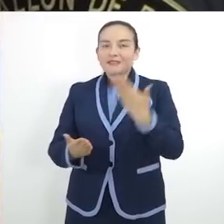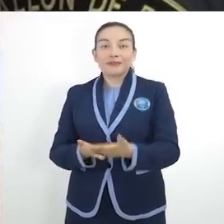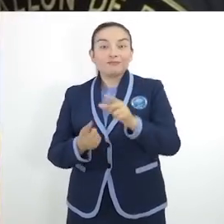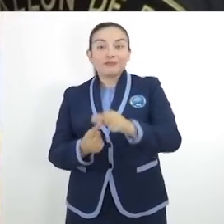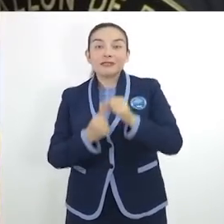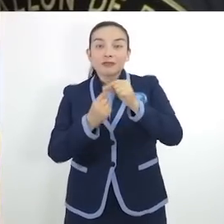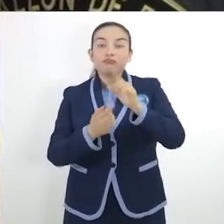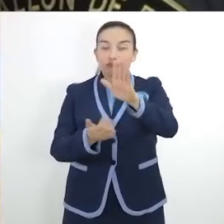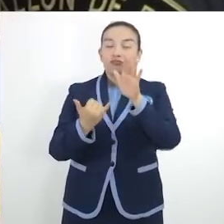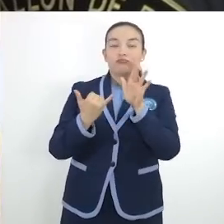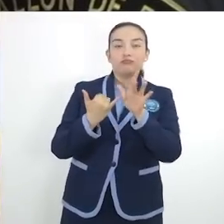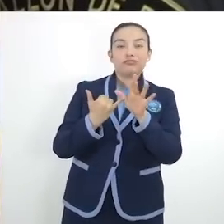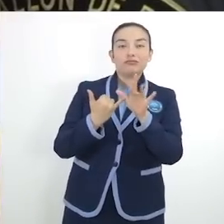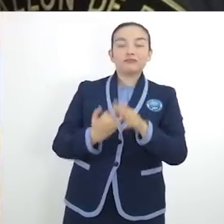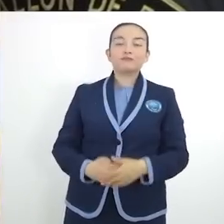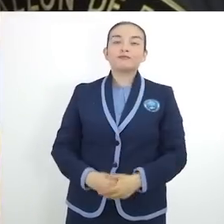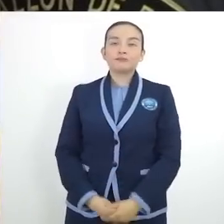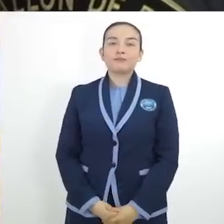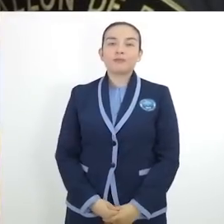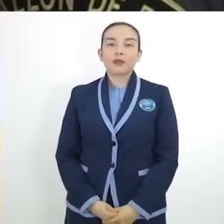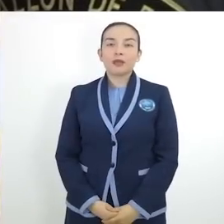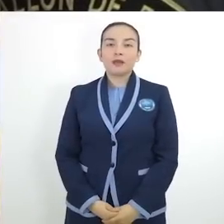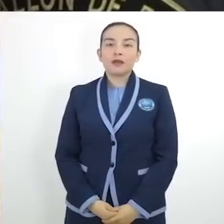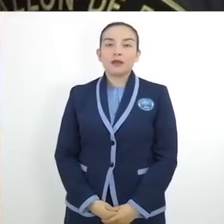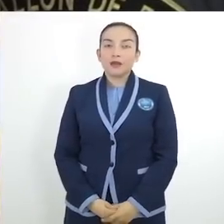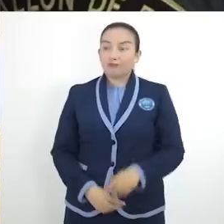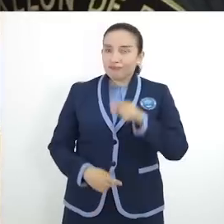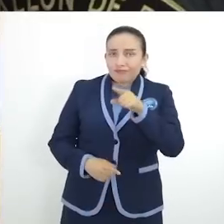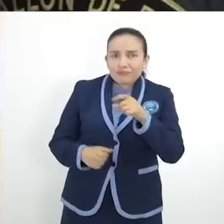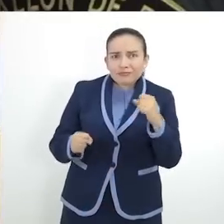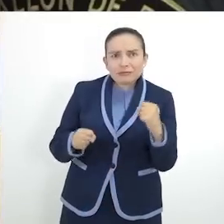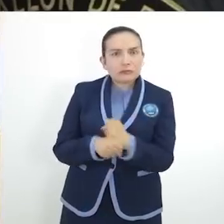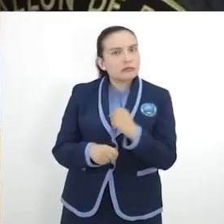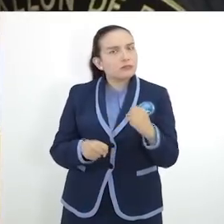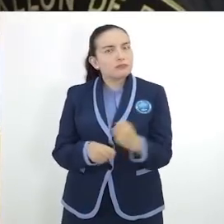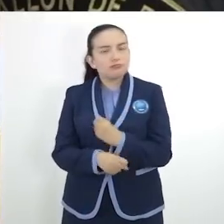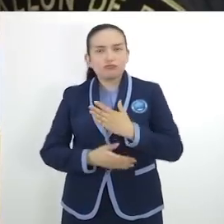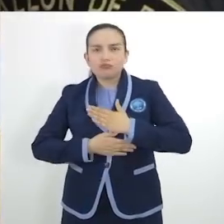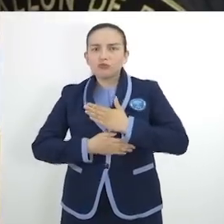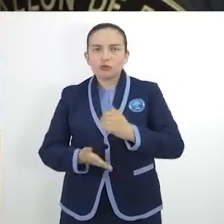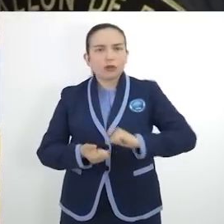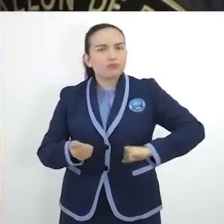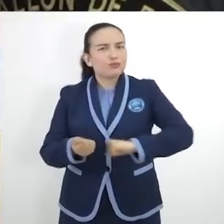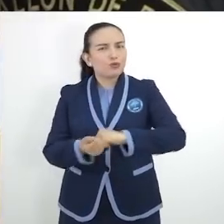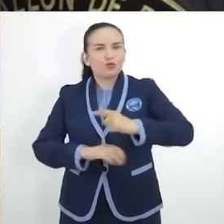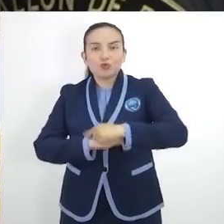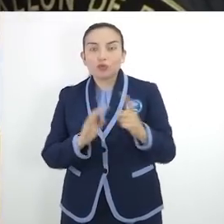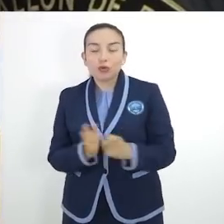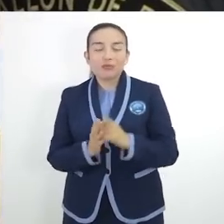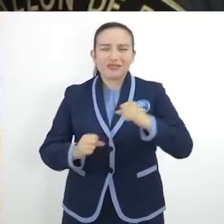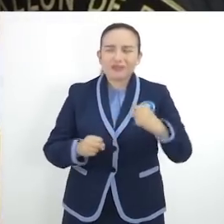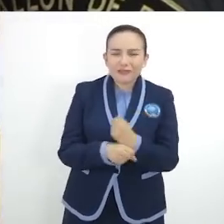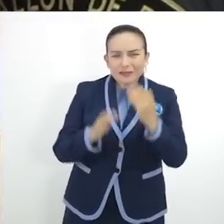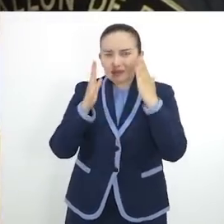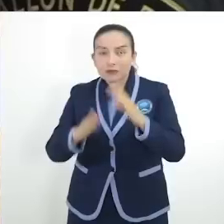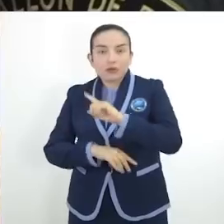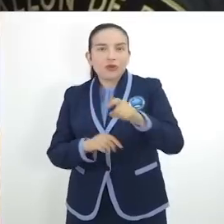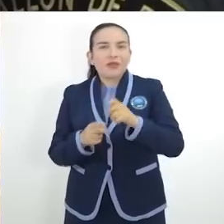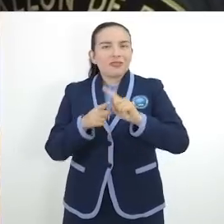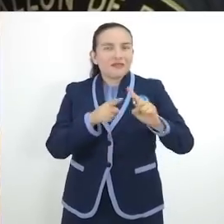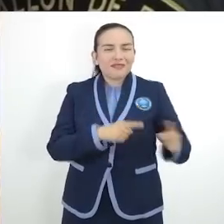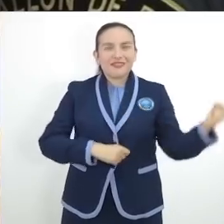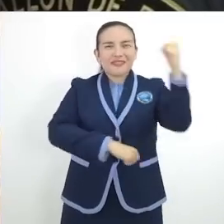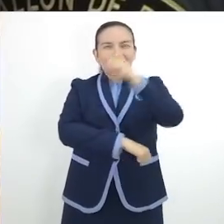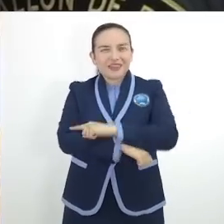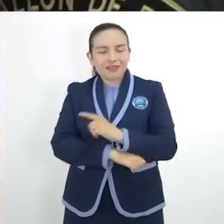especial a la Fundación Internacional María Luisa de Moreno por su incondicional apoyo y por la labor y gestión realizada a su nivel en cada una de